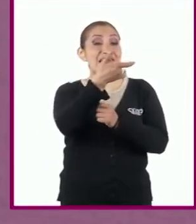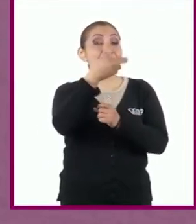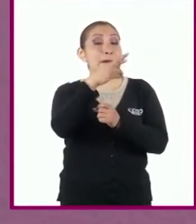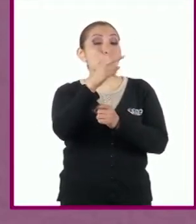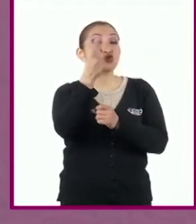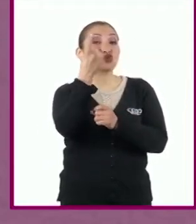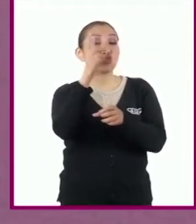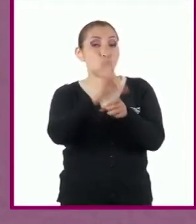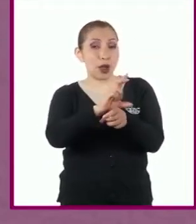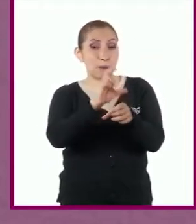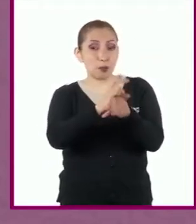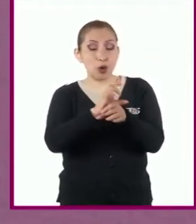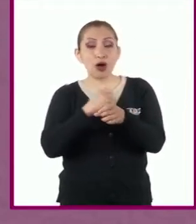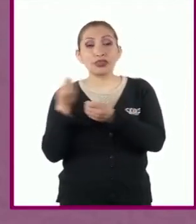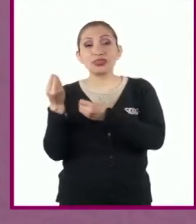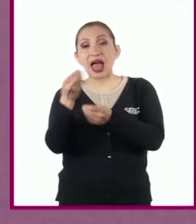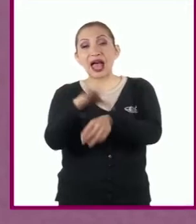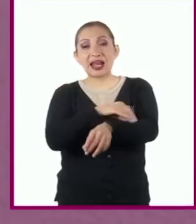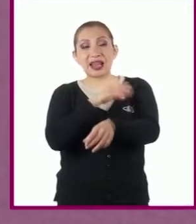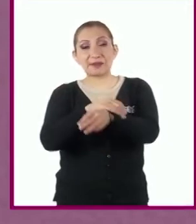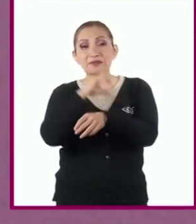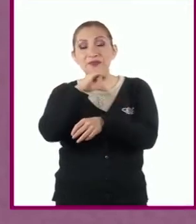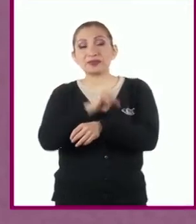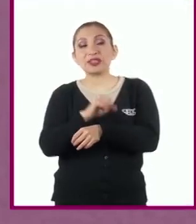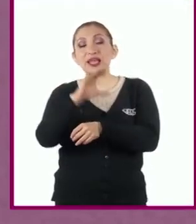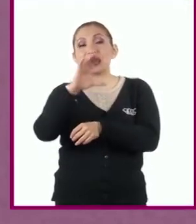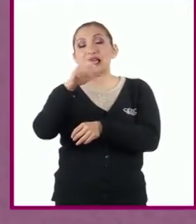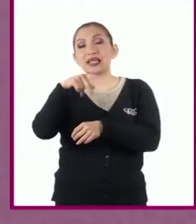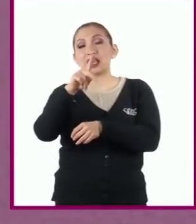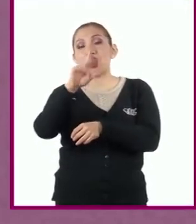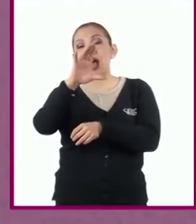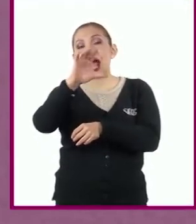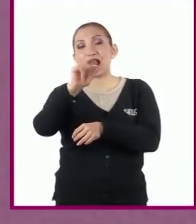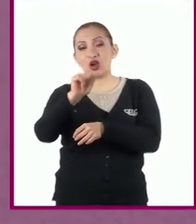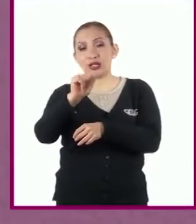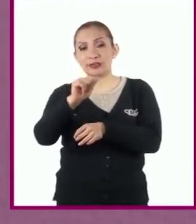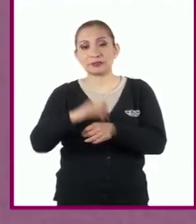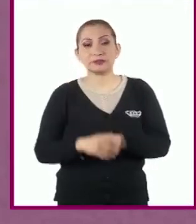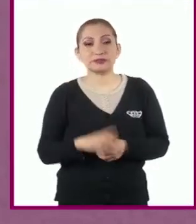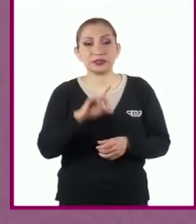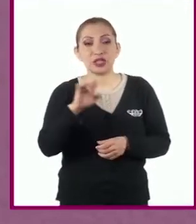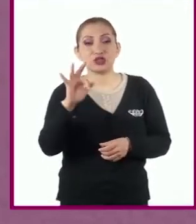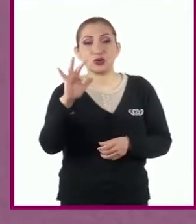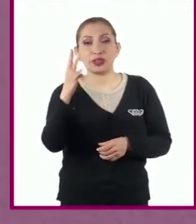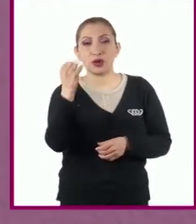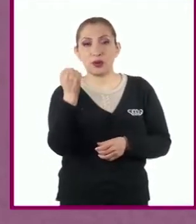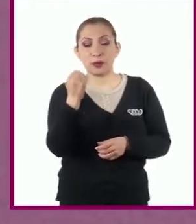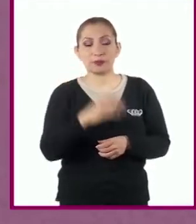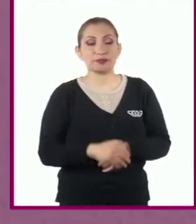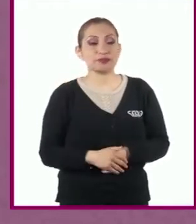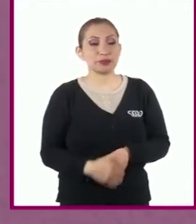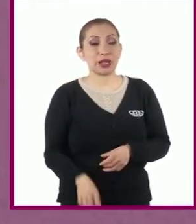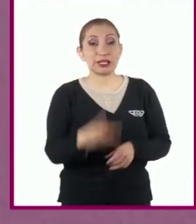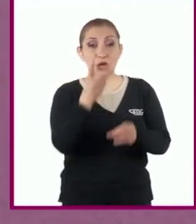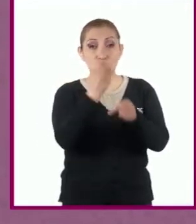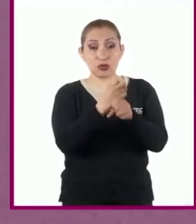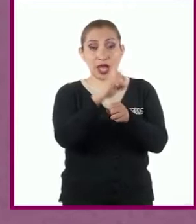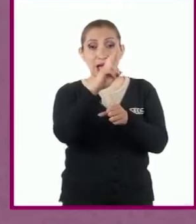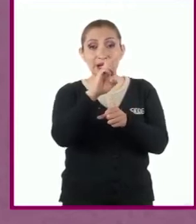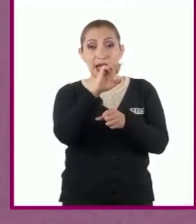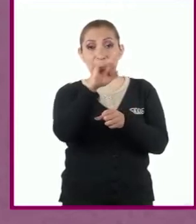huevo hay un aporte calórico de 159 kilocalorías. La segunda